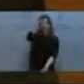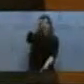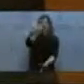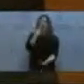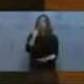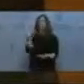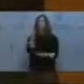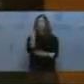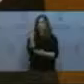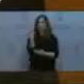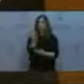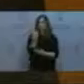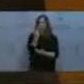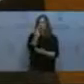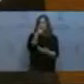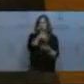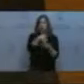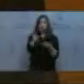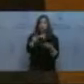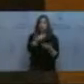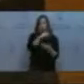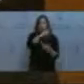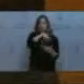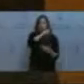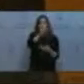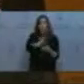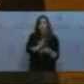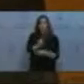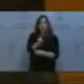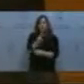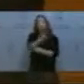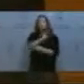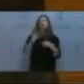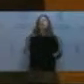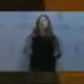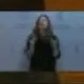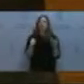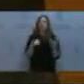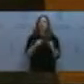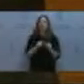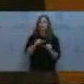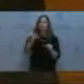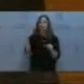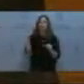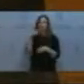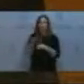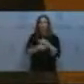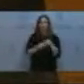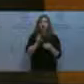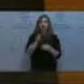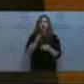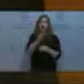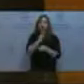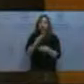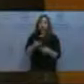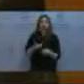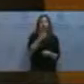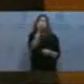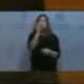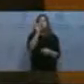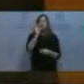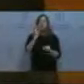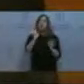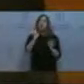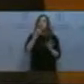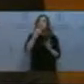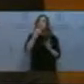cúbicos después de un recrecido urgente que hizo su predecesora y para 12 años. Claro, para 12 años si cumplen todas